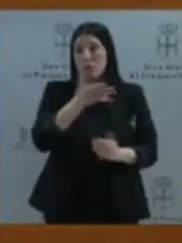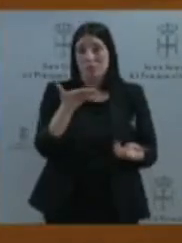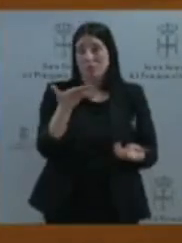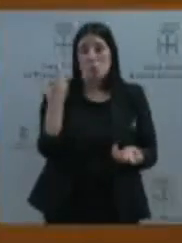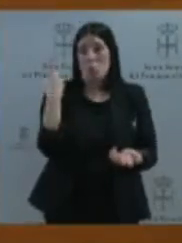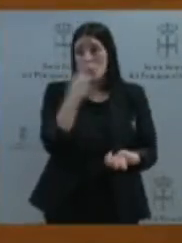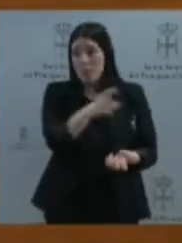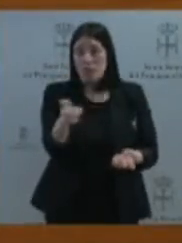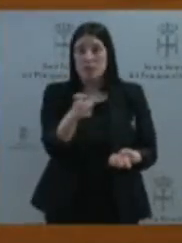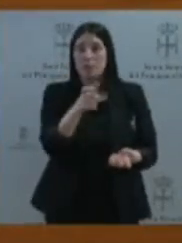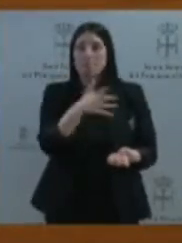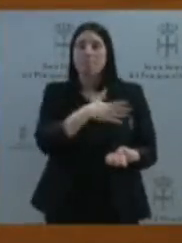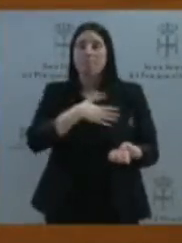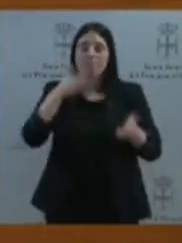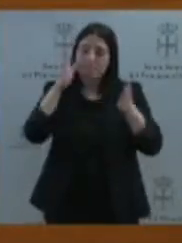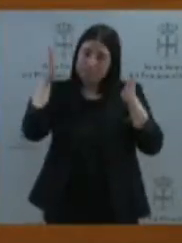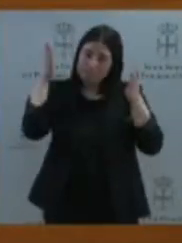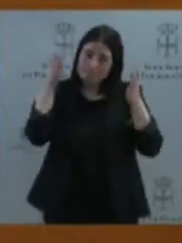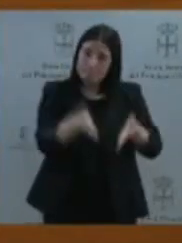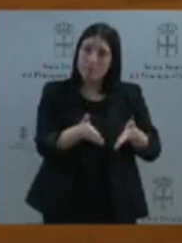la proposición no de ley, en lo que pedimos.